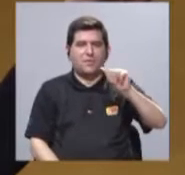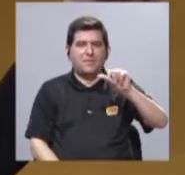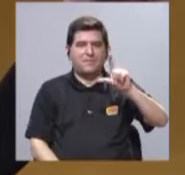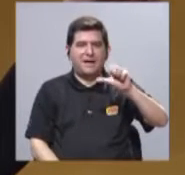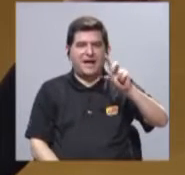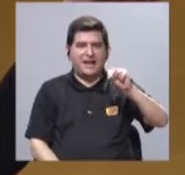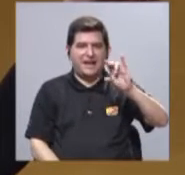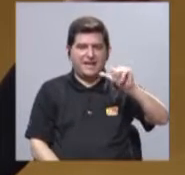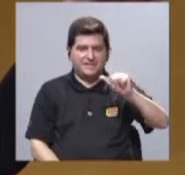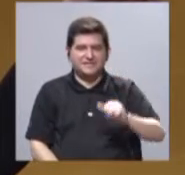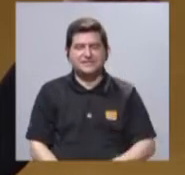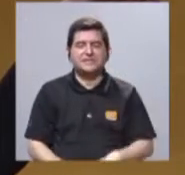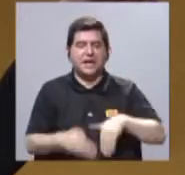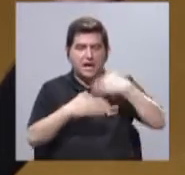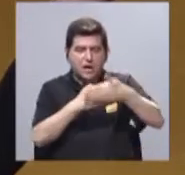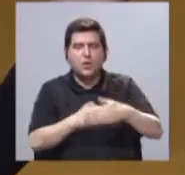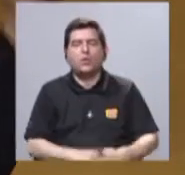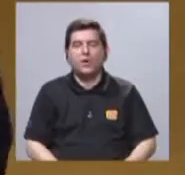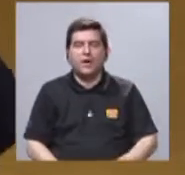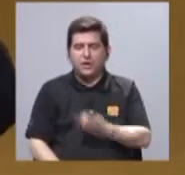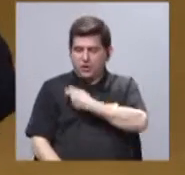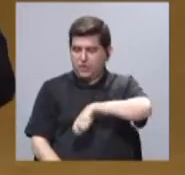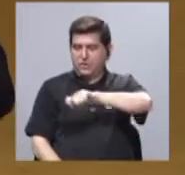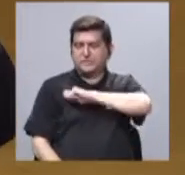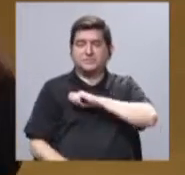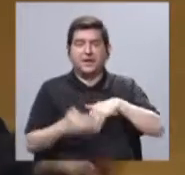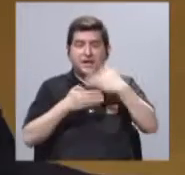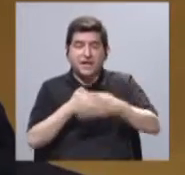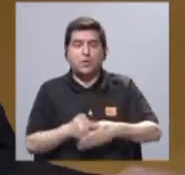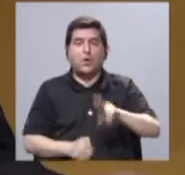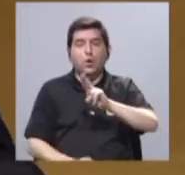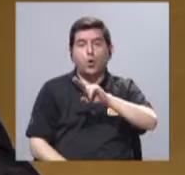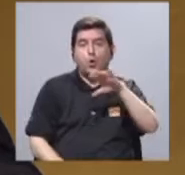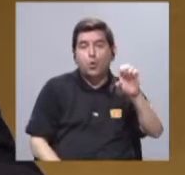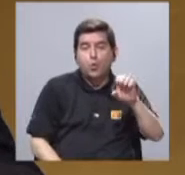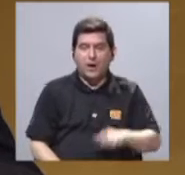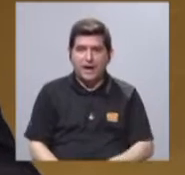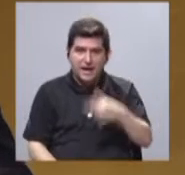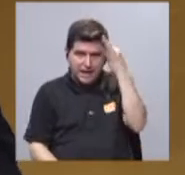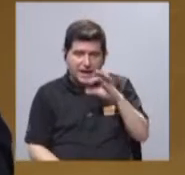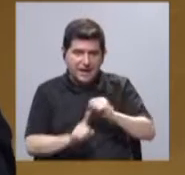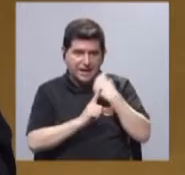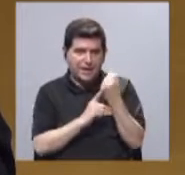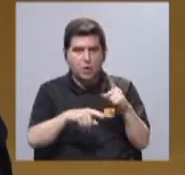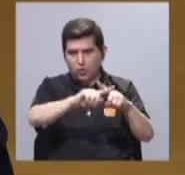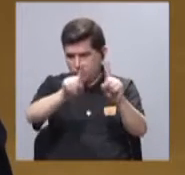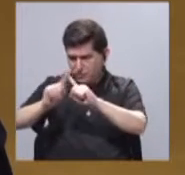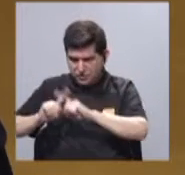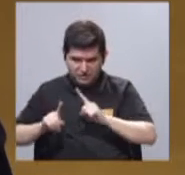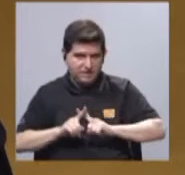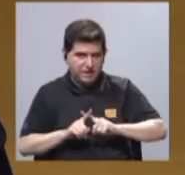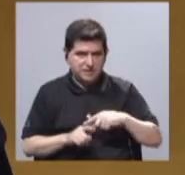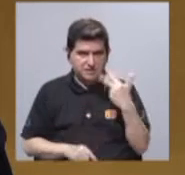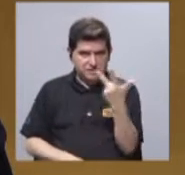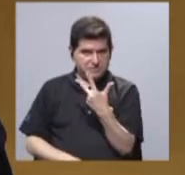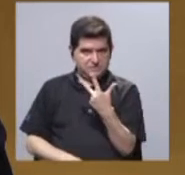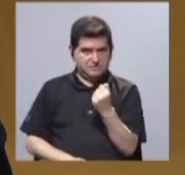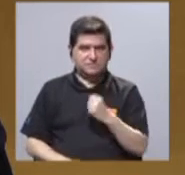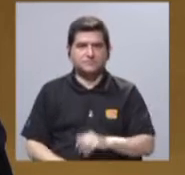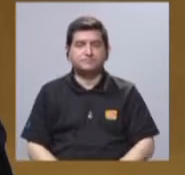por españa y luego por la unión europea que son me imagino circunstancias diferentes